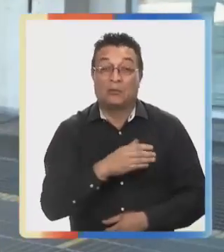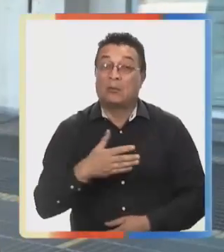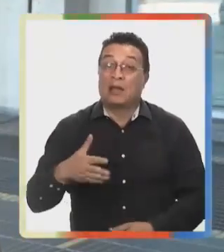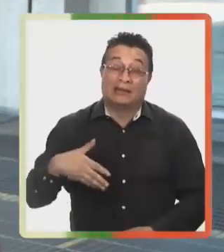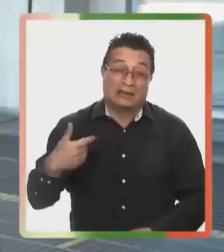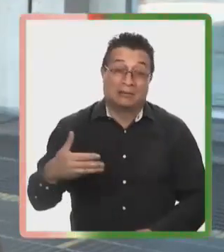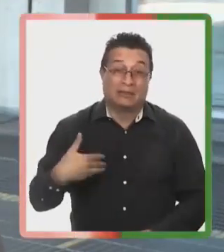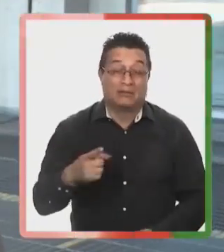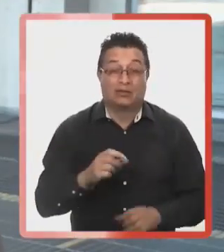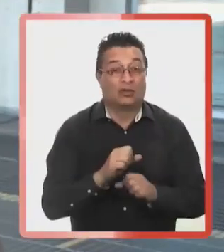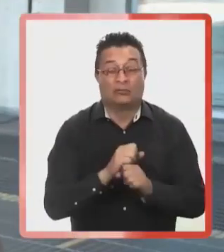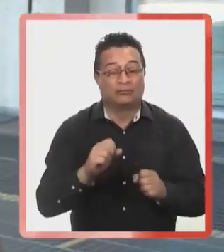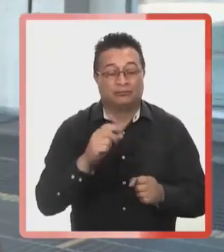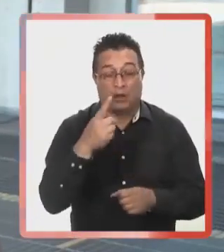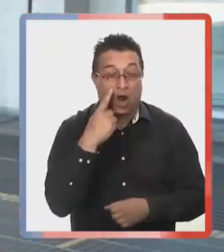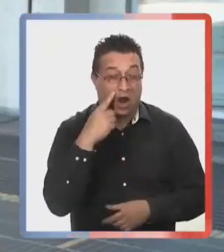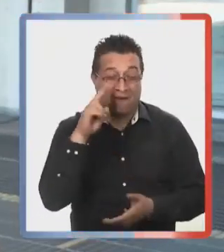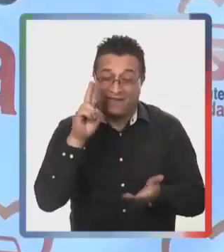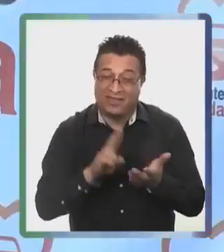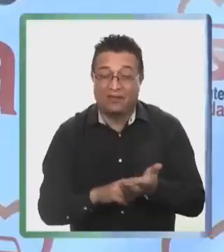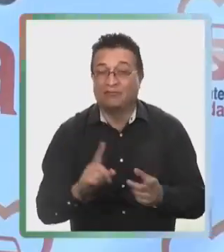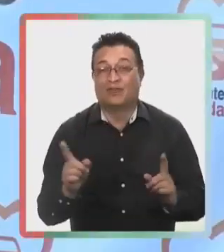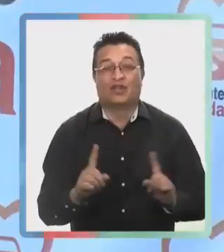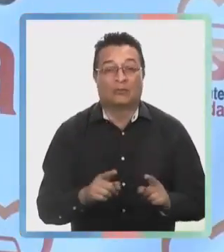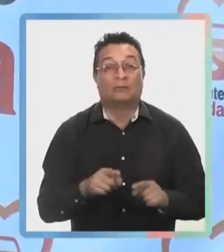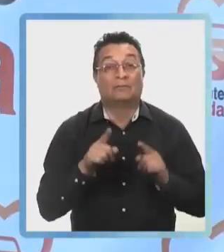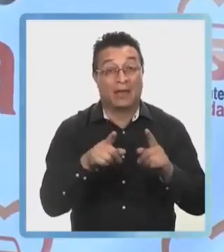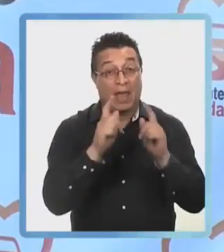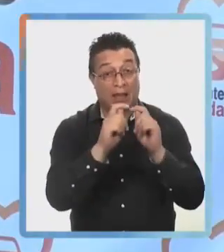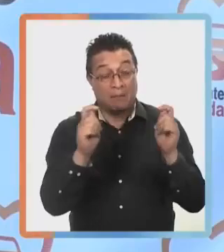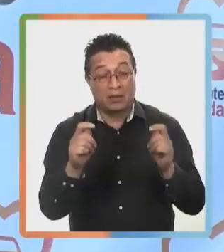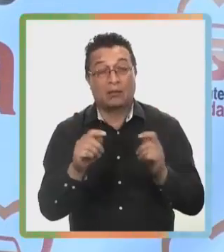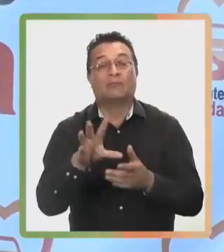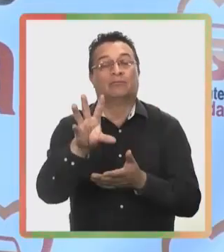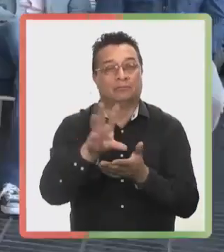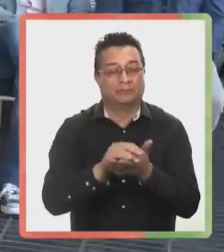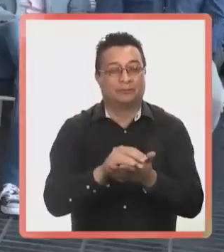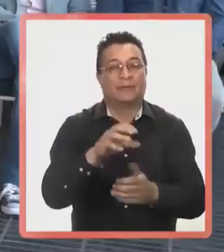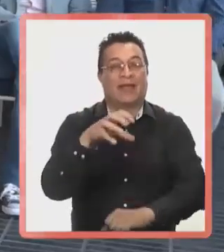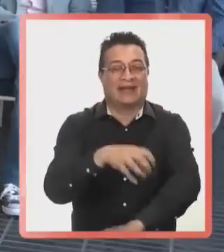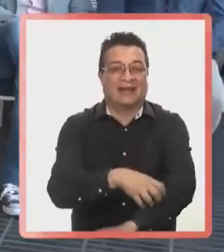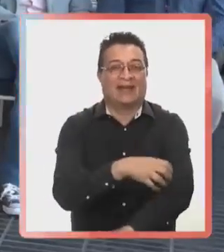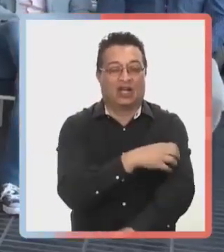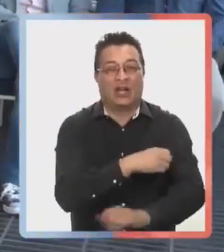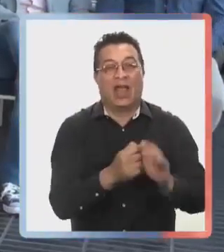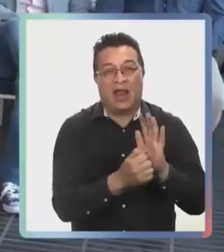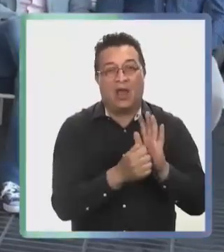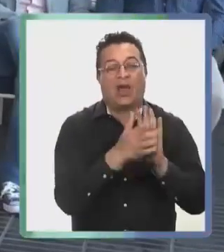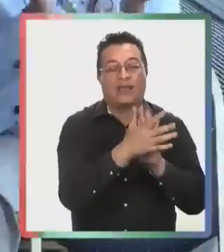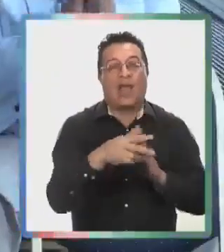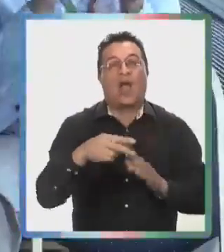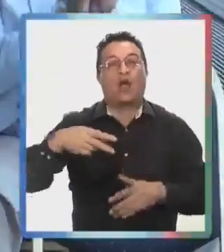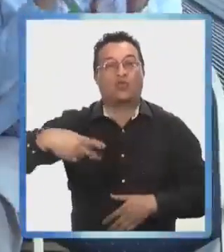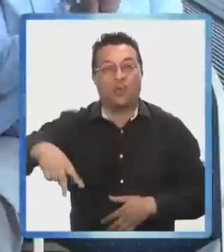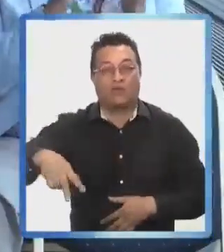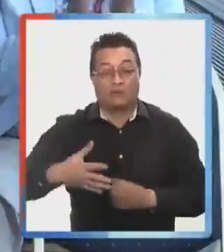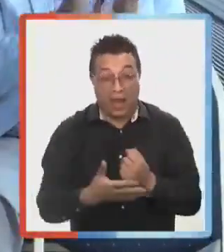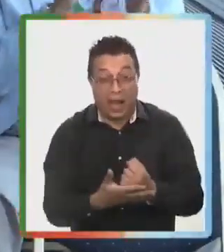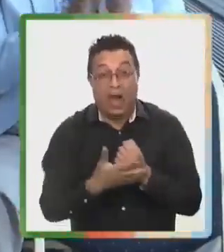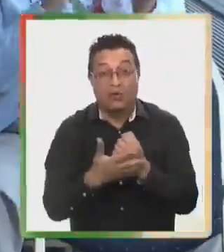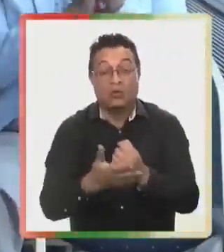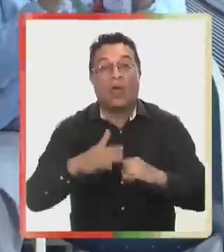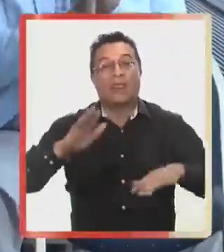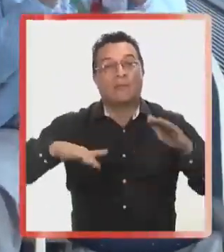Santiago lamentablemente no se conoce la realidad. Esta campaña se replicará en las regiones de la Araucanía y Ñuble. La